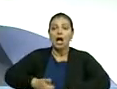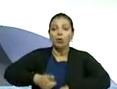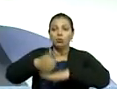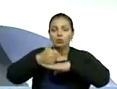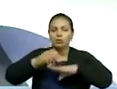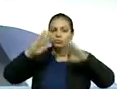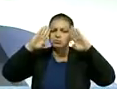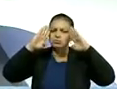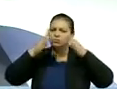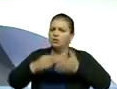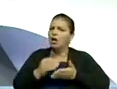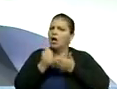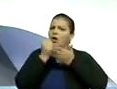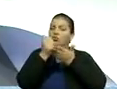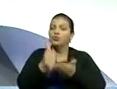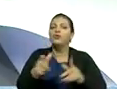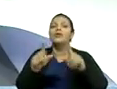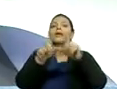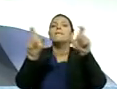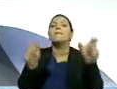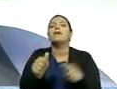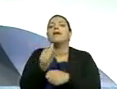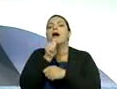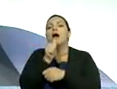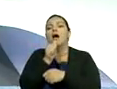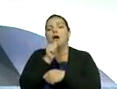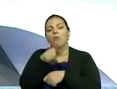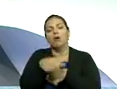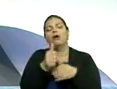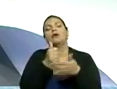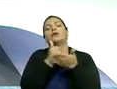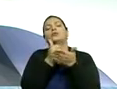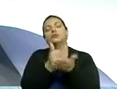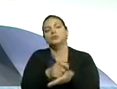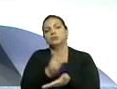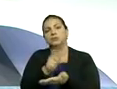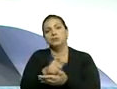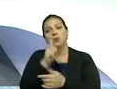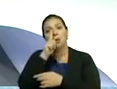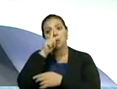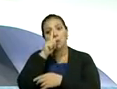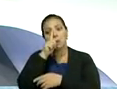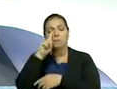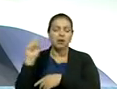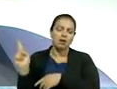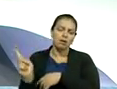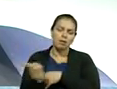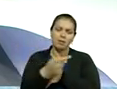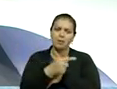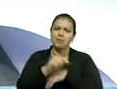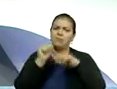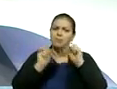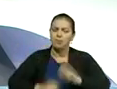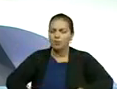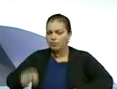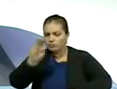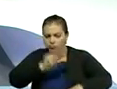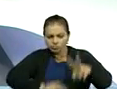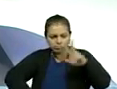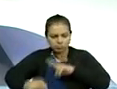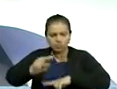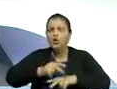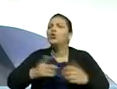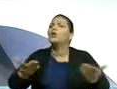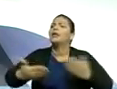respectivas, en este caso Alcantarillado, tiene que ver Interagua. Así es. Para ver si envían el personal adecuado, el personal que tenga que revisar ese sector. Dele